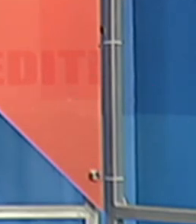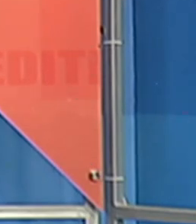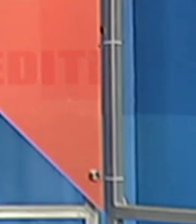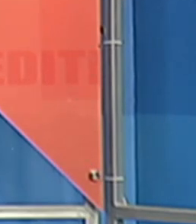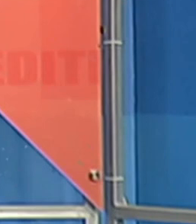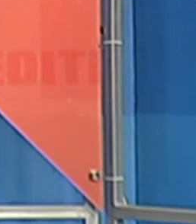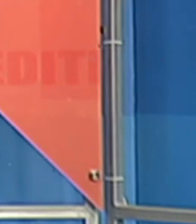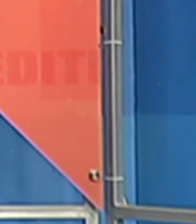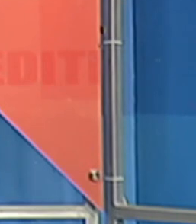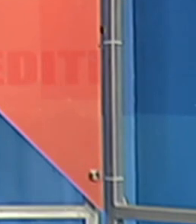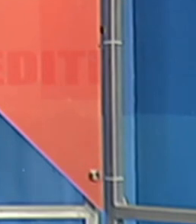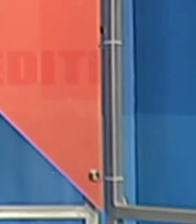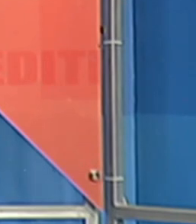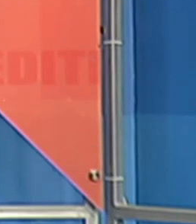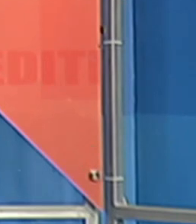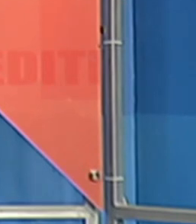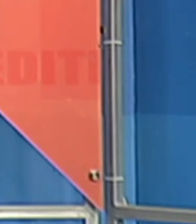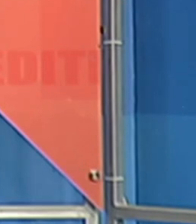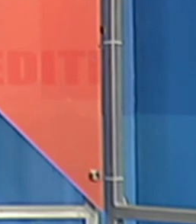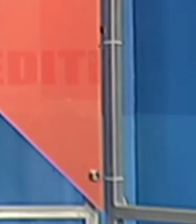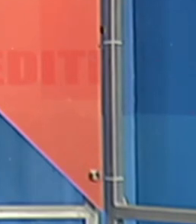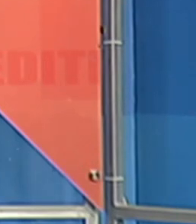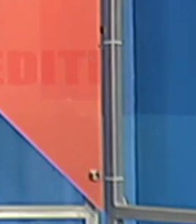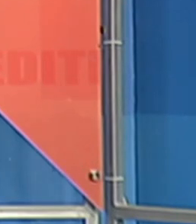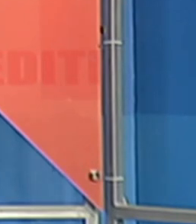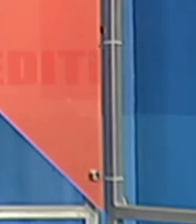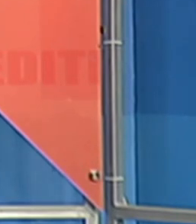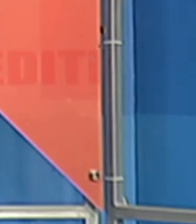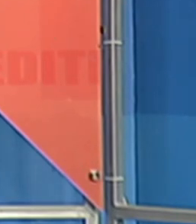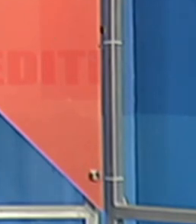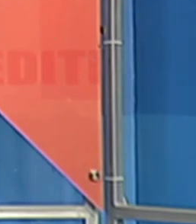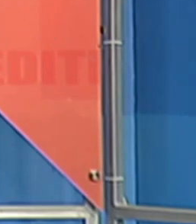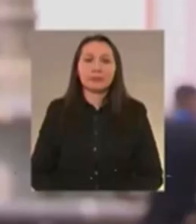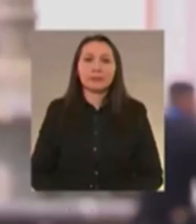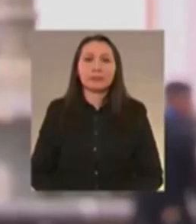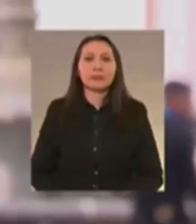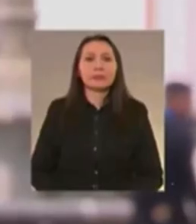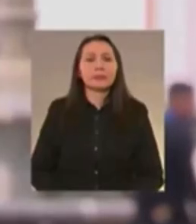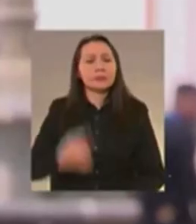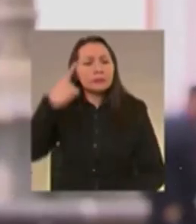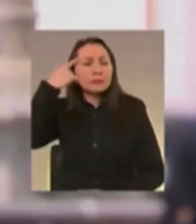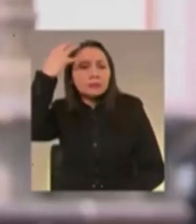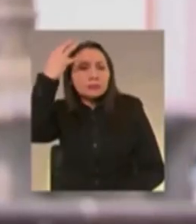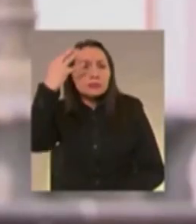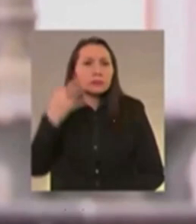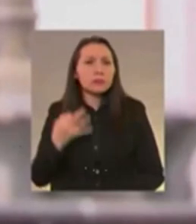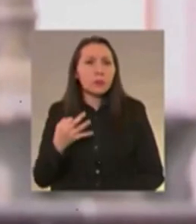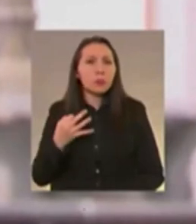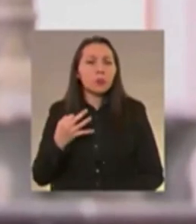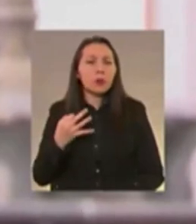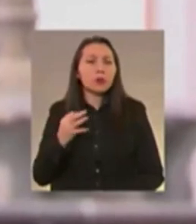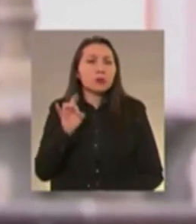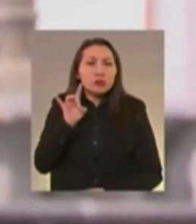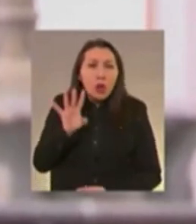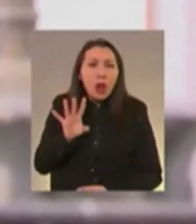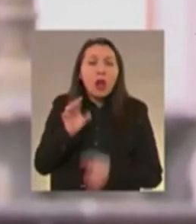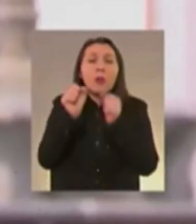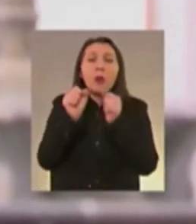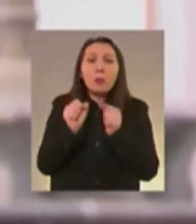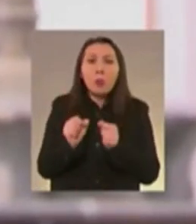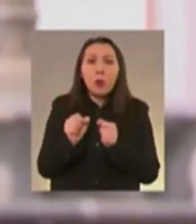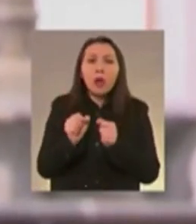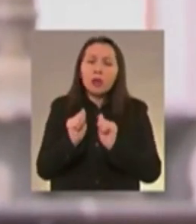recordar, sobre todo dicen, para que no haya olvido de lo que pasó en Chile cuando fue bombardeada